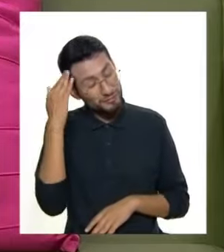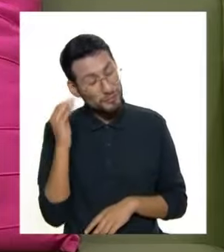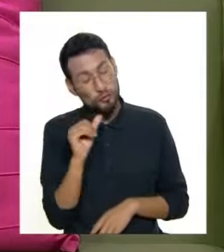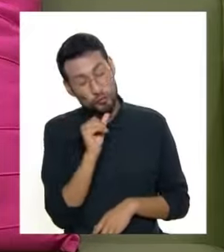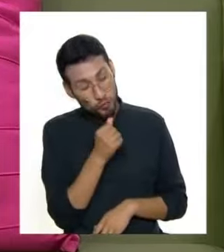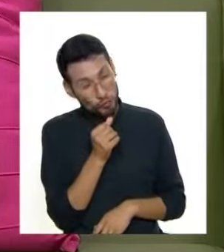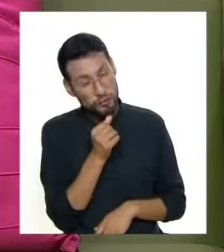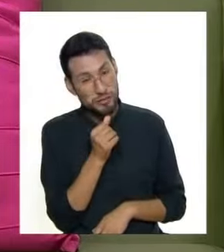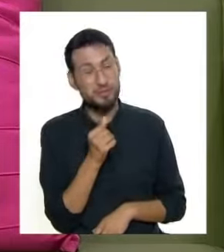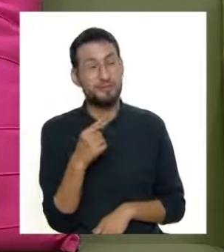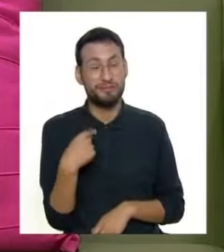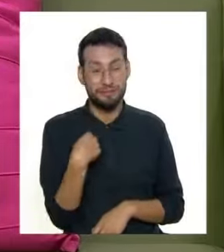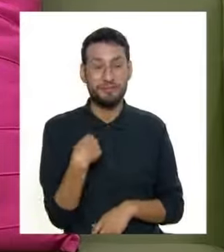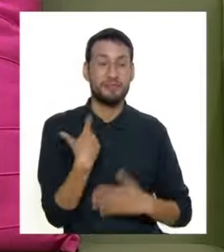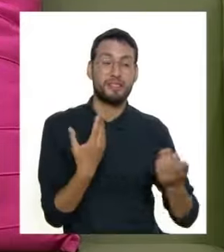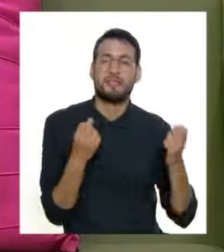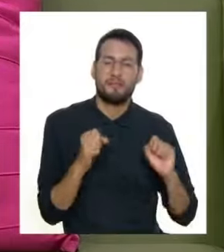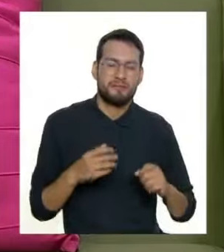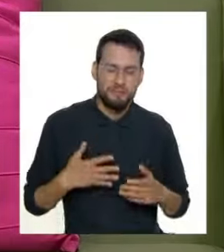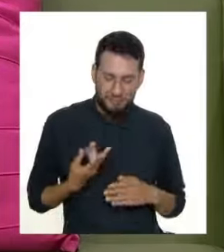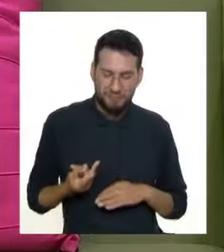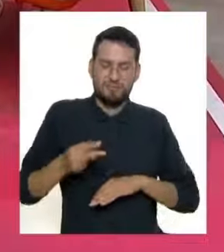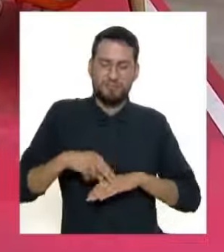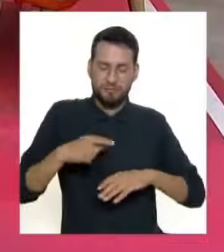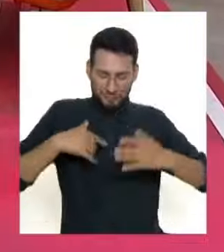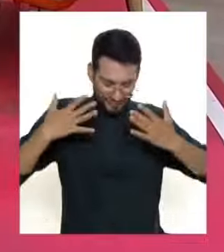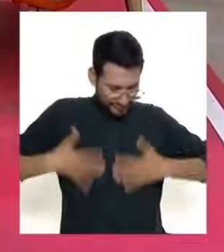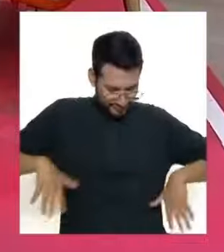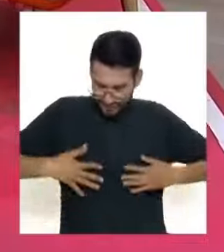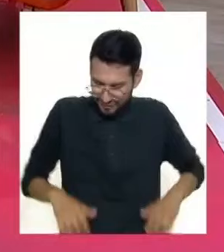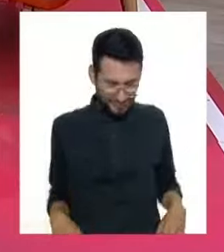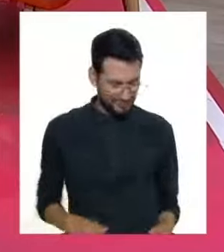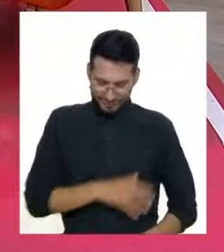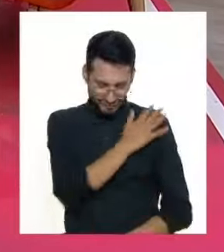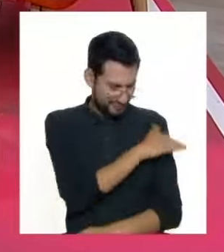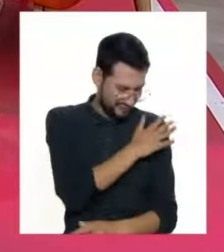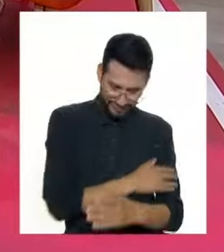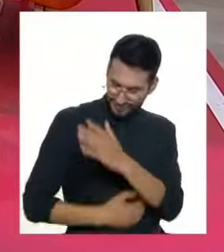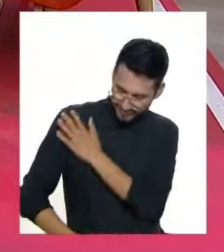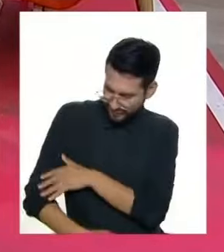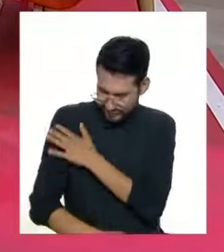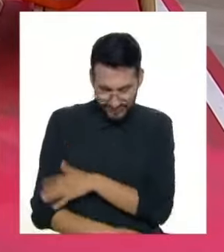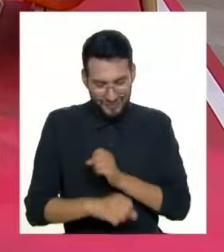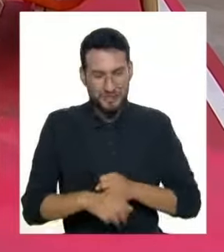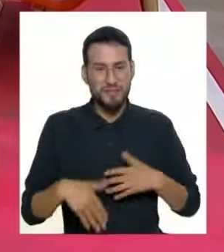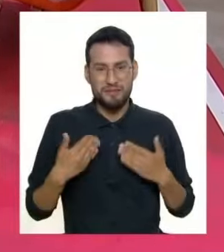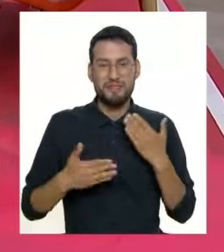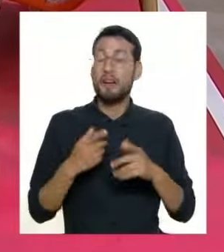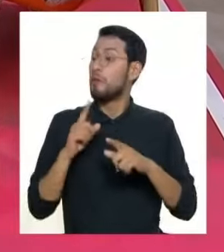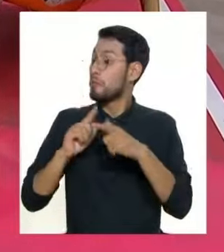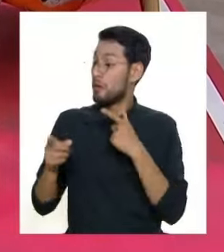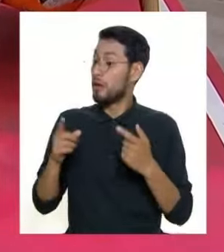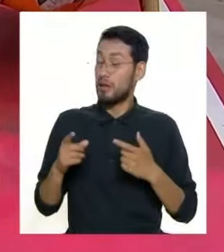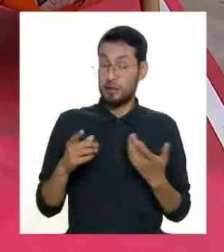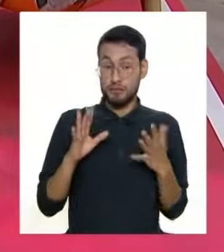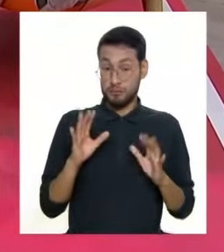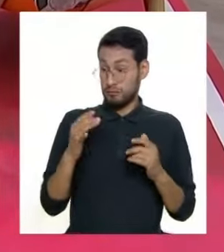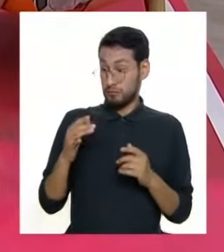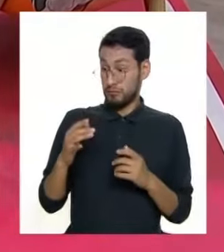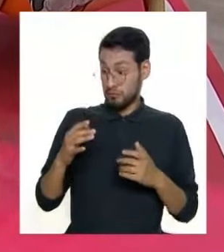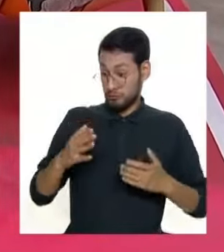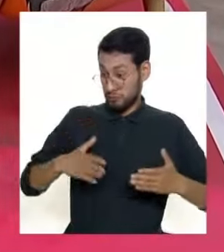voy a tener y ya sé cómo limpiarme y sacudirme rápido, porque ya sé cuál es el camino. Pero la felicidad entonces es una decisión propia que